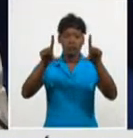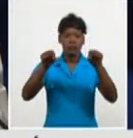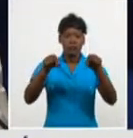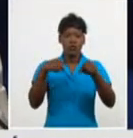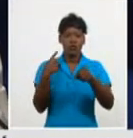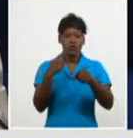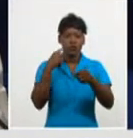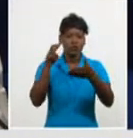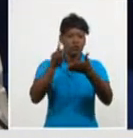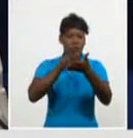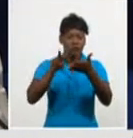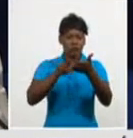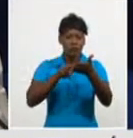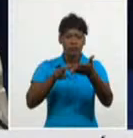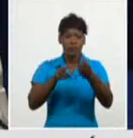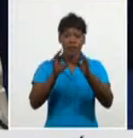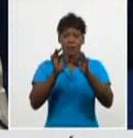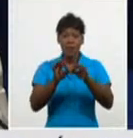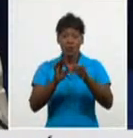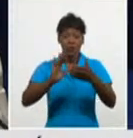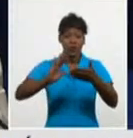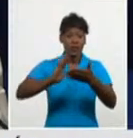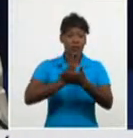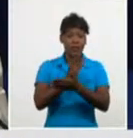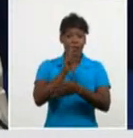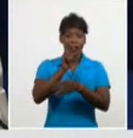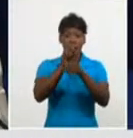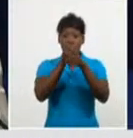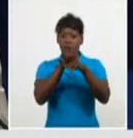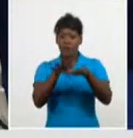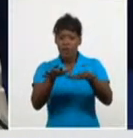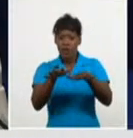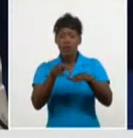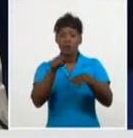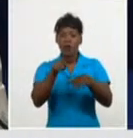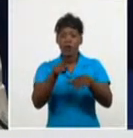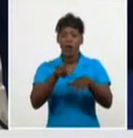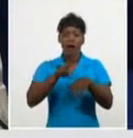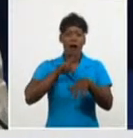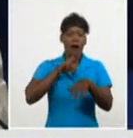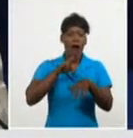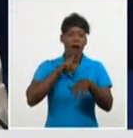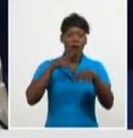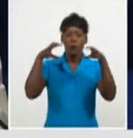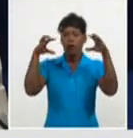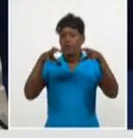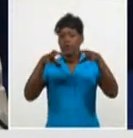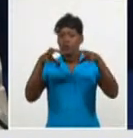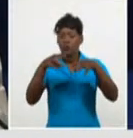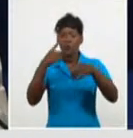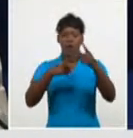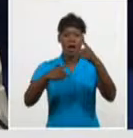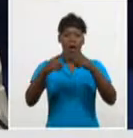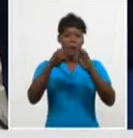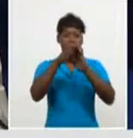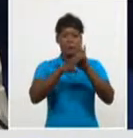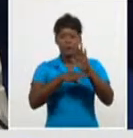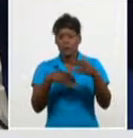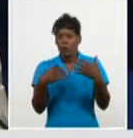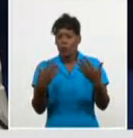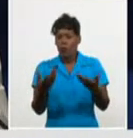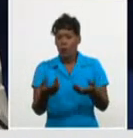Con respecto a eliminar el virus de la superficie con agua, lluvia, los únicos métodos conocidos efectivos